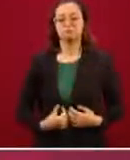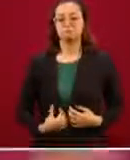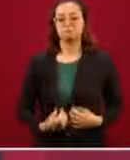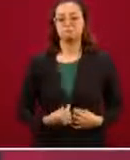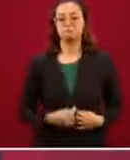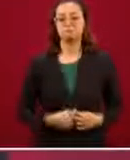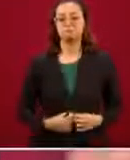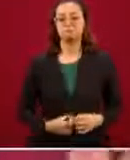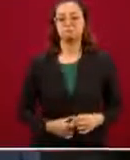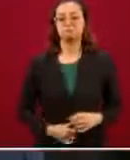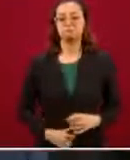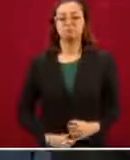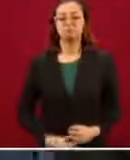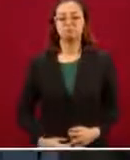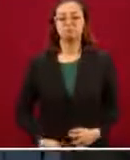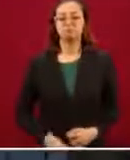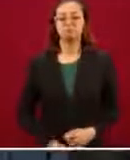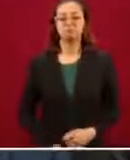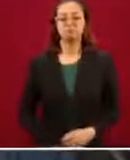quieren